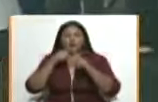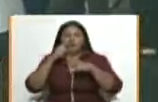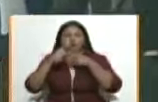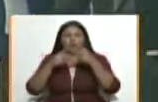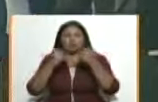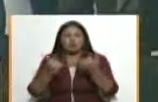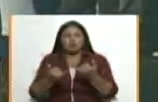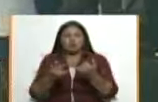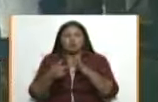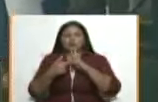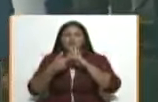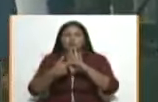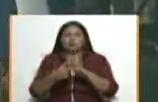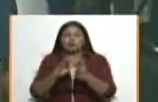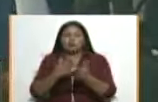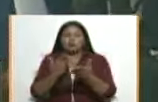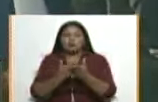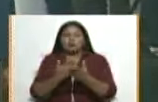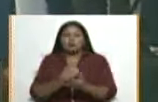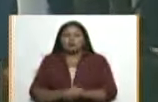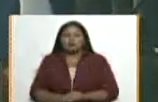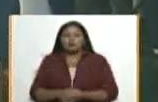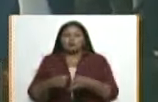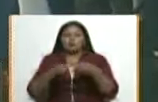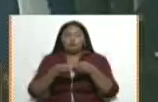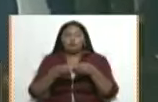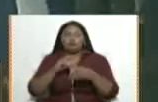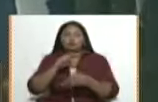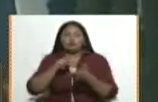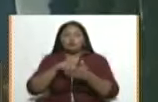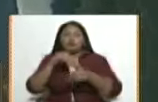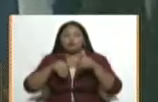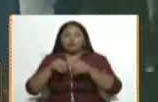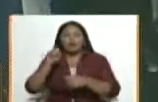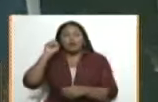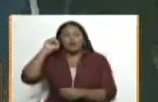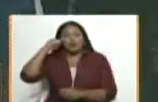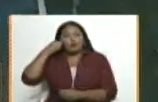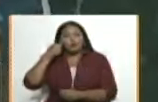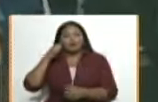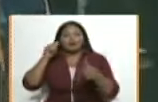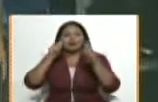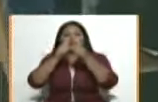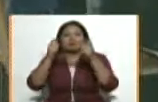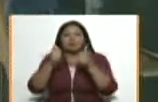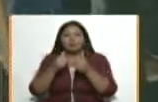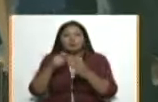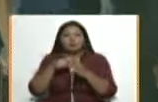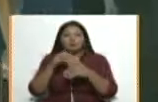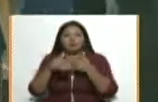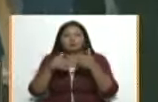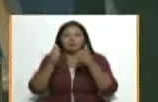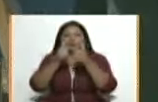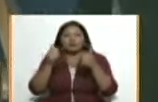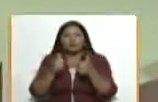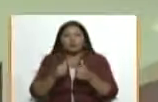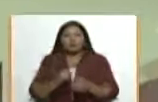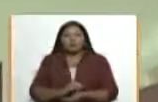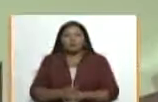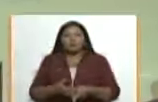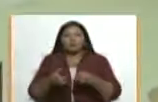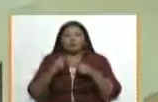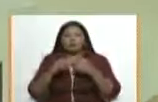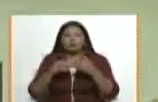este momento presentan su planilla ante la Junta Nacional Electoral. Recordemos que el sistema de postulaciones es un sistema automatizado.